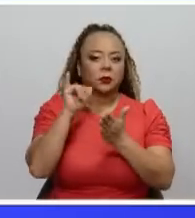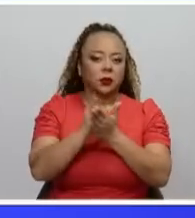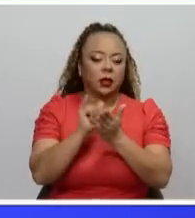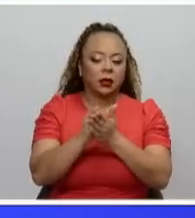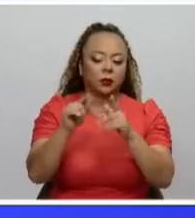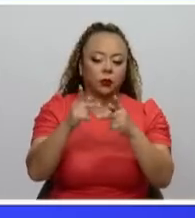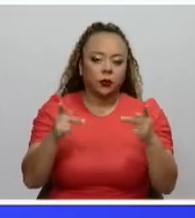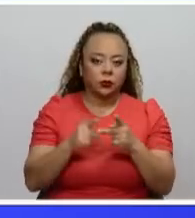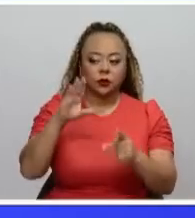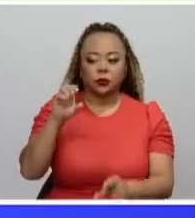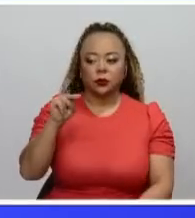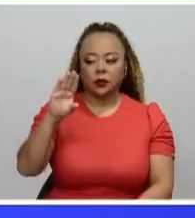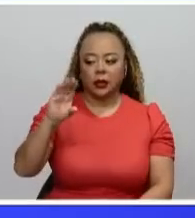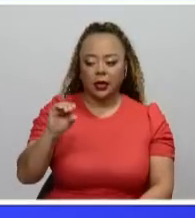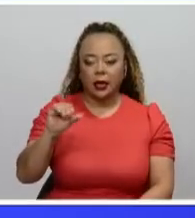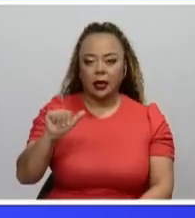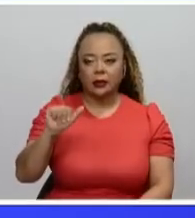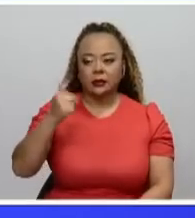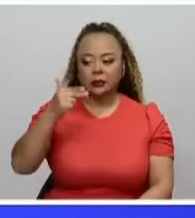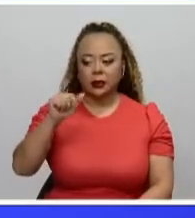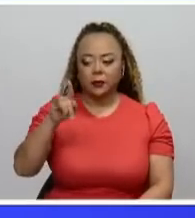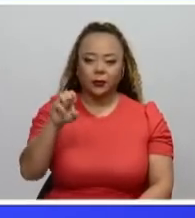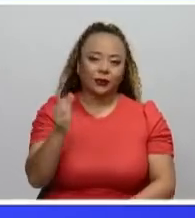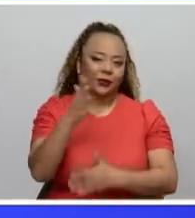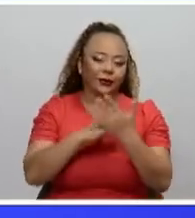concachampions en juego entonces entre dos ticos uno quedaría casi fuera